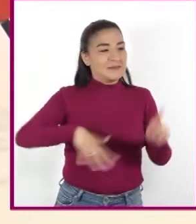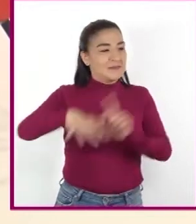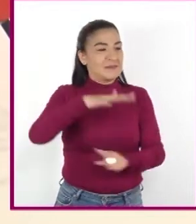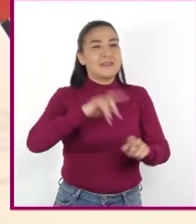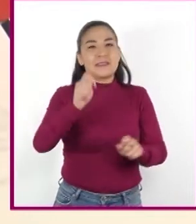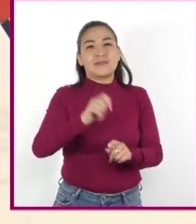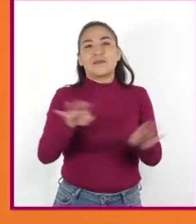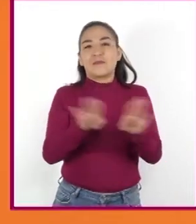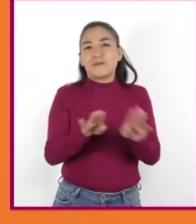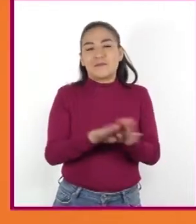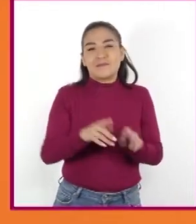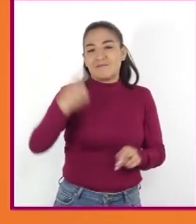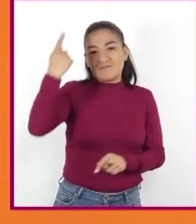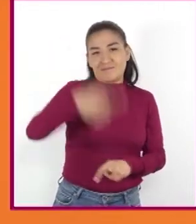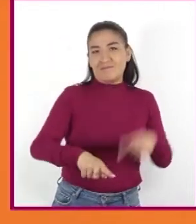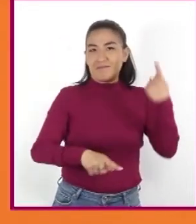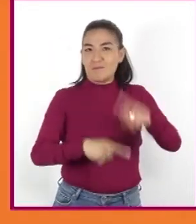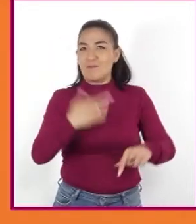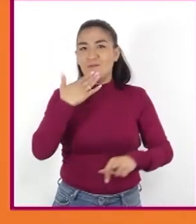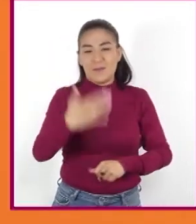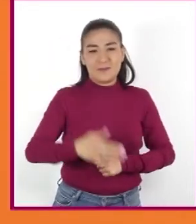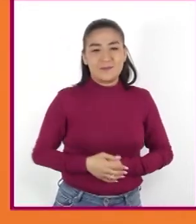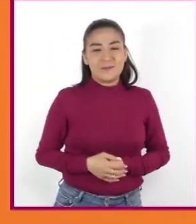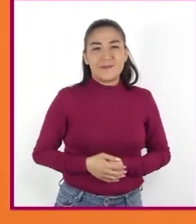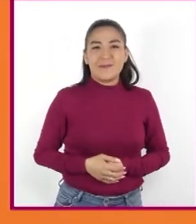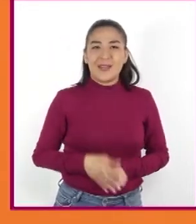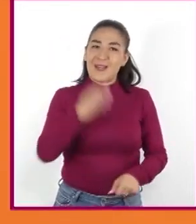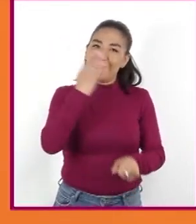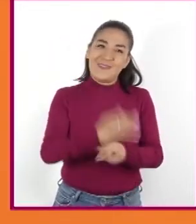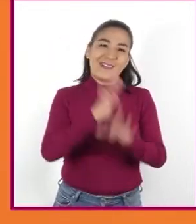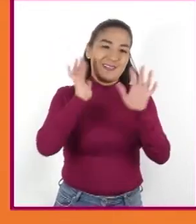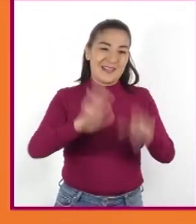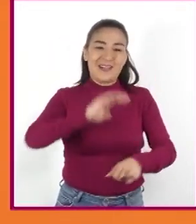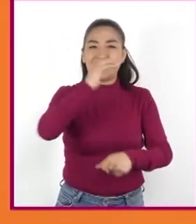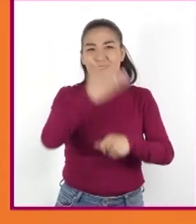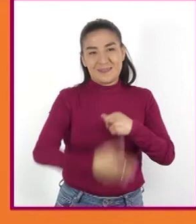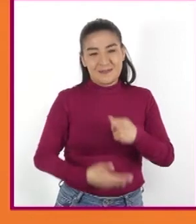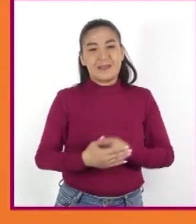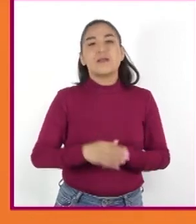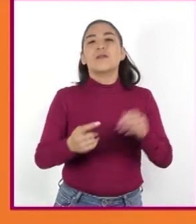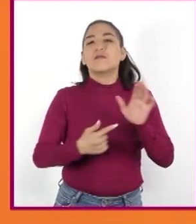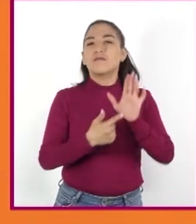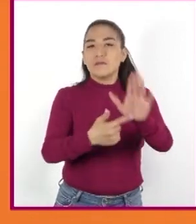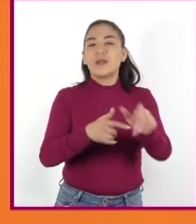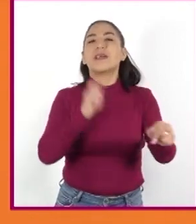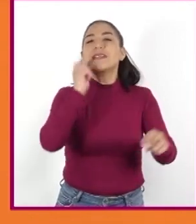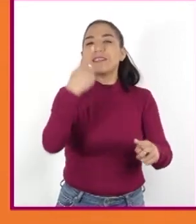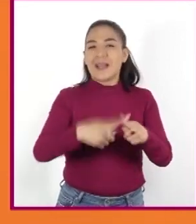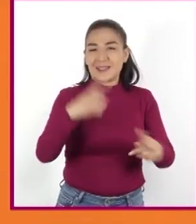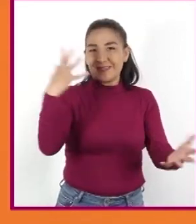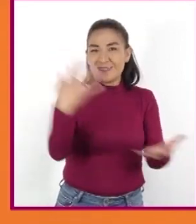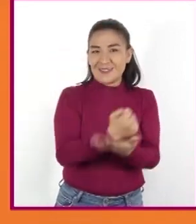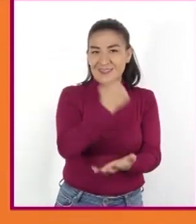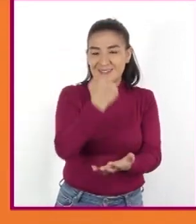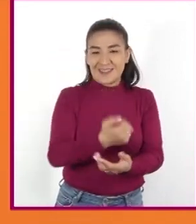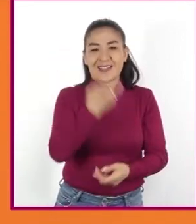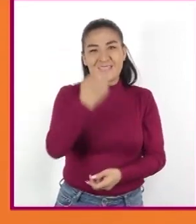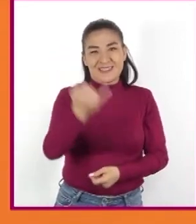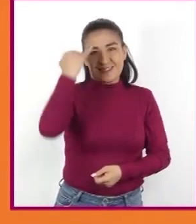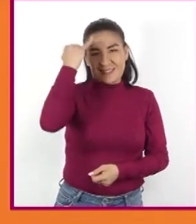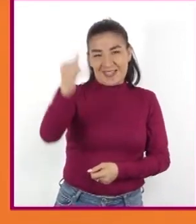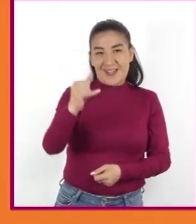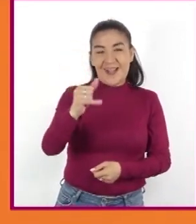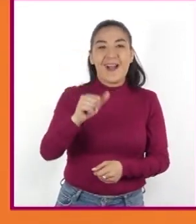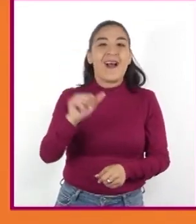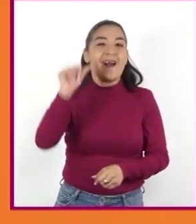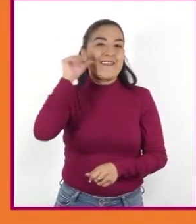dominante. Se nos ha terminado el tiempo. Es momento de dar a conocer quién es nuestra ganadora de las ideas de ayer y